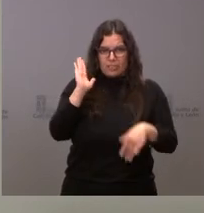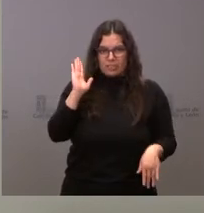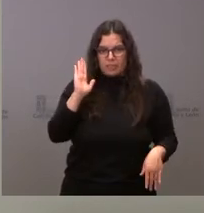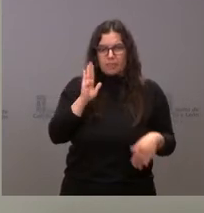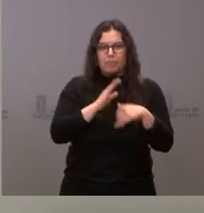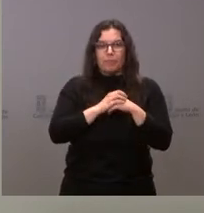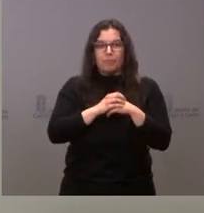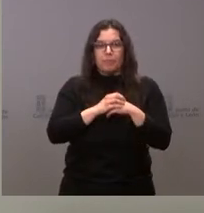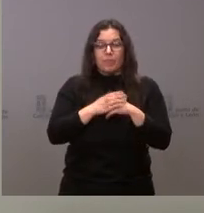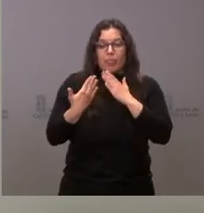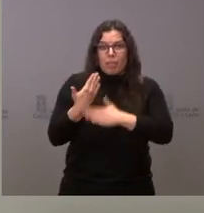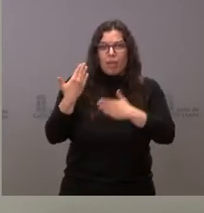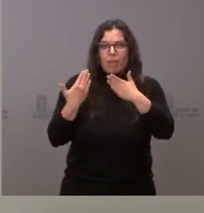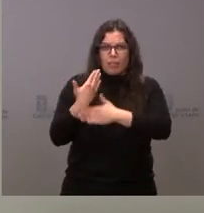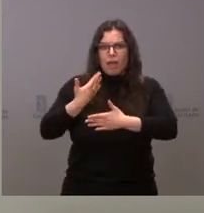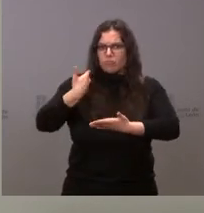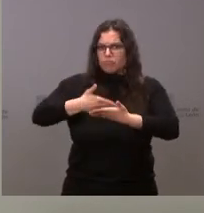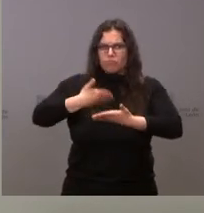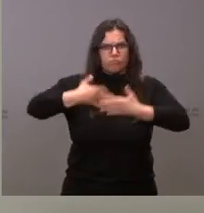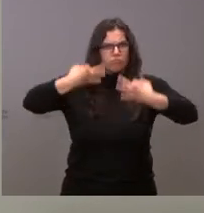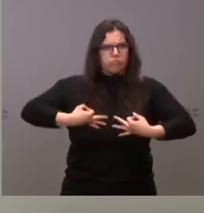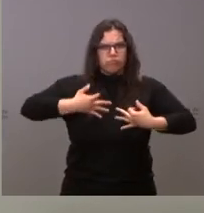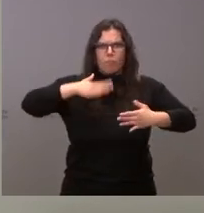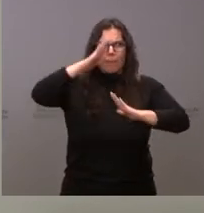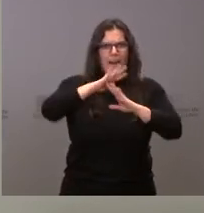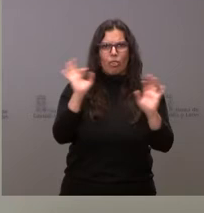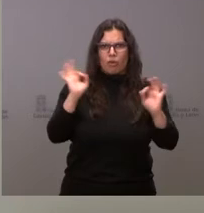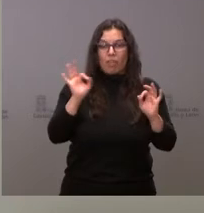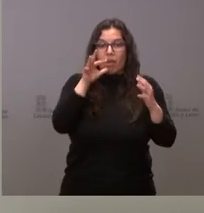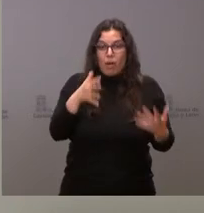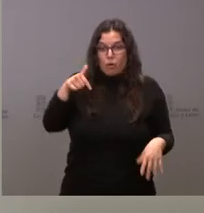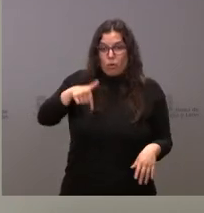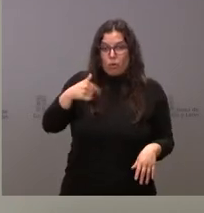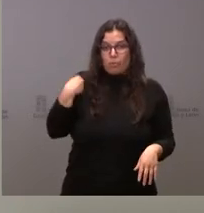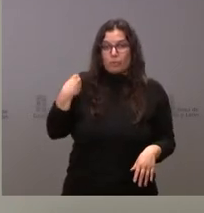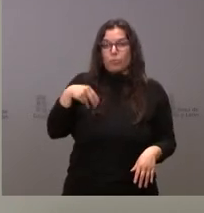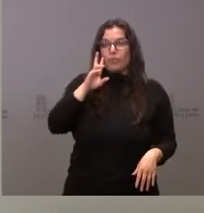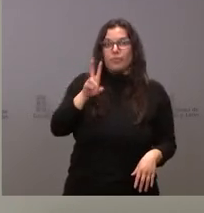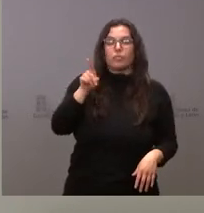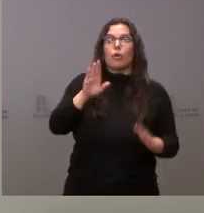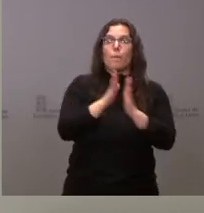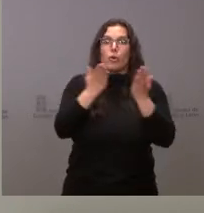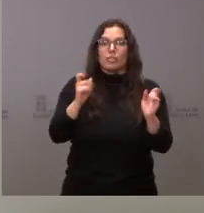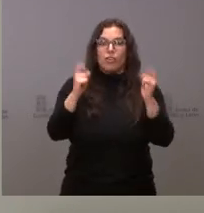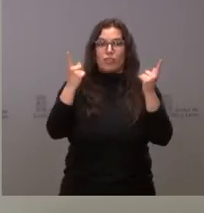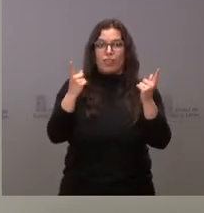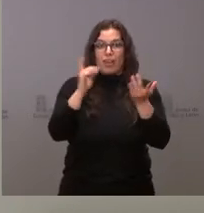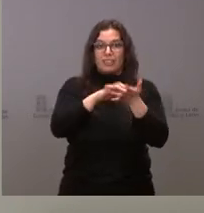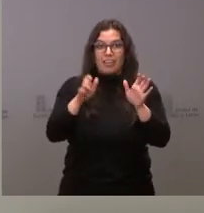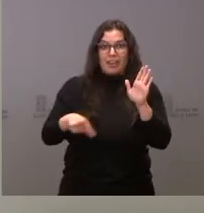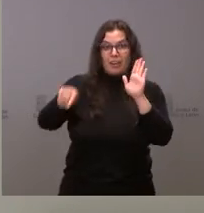y que en el día a día seguimos garantizando la actividad hoy mismo habrán visto ustedes que salían en el boletín oficial de la comunidad